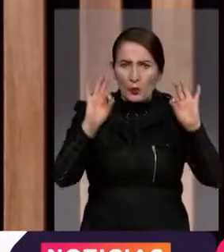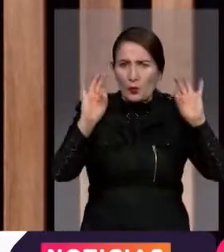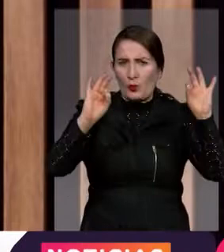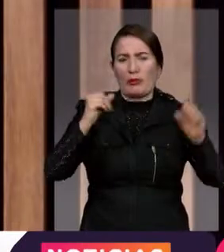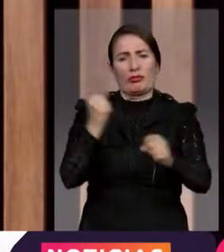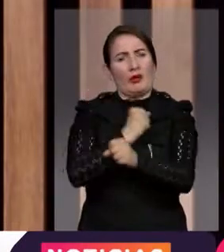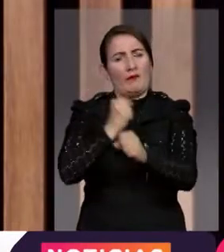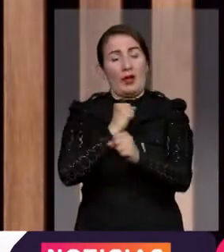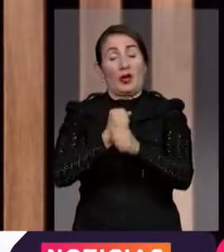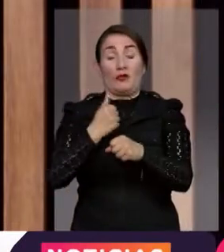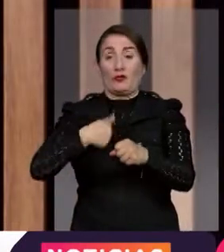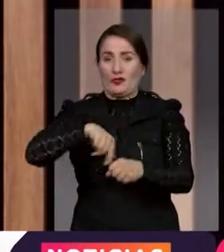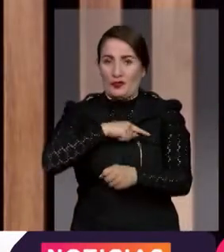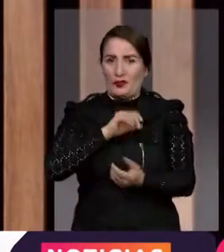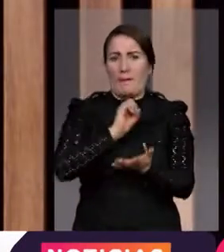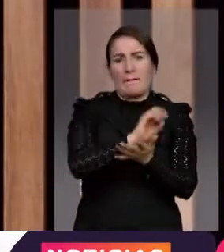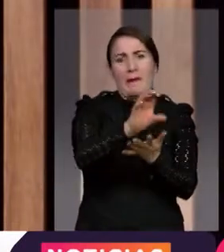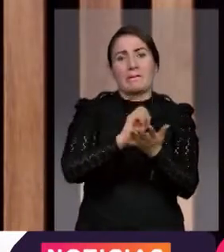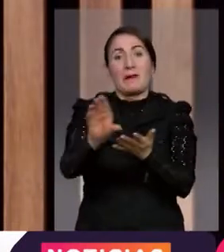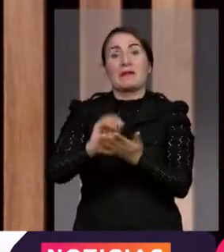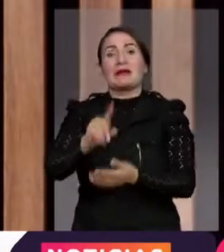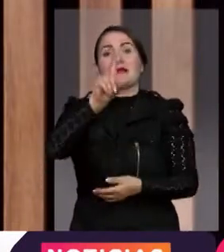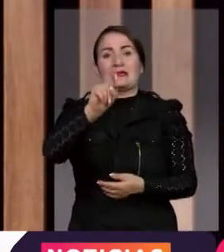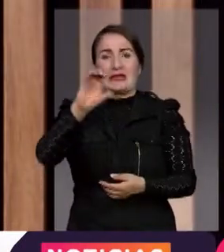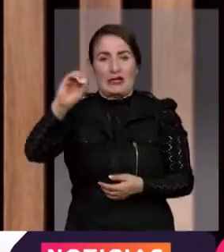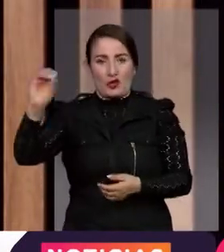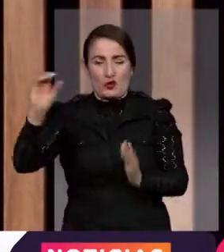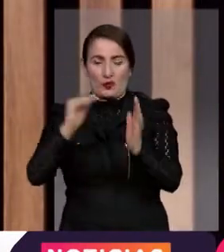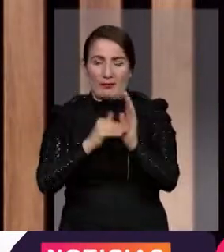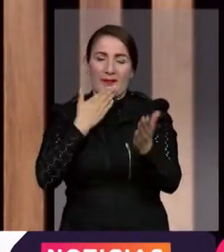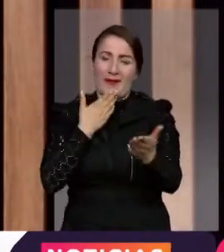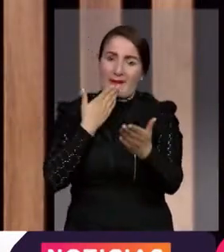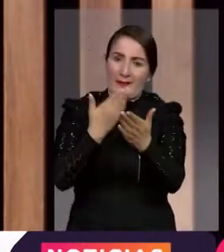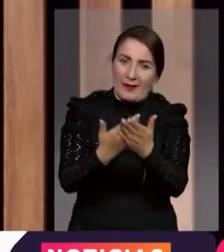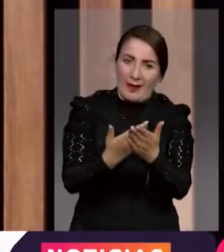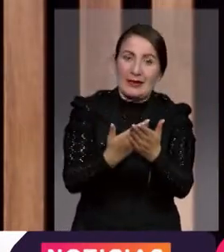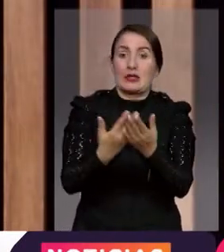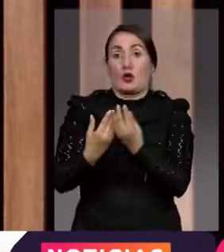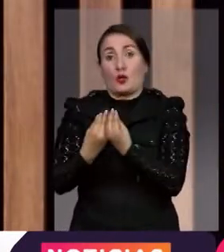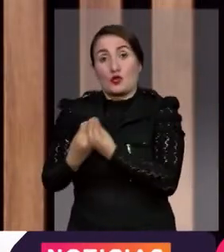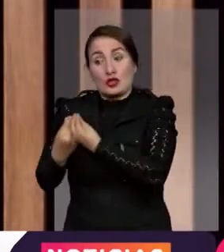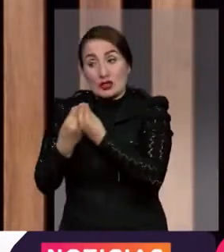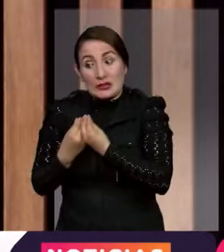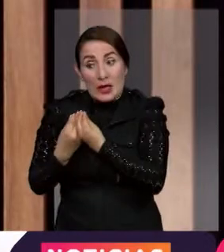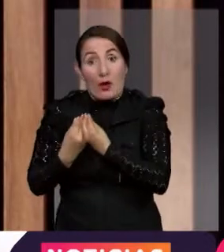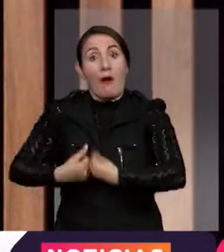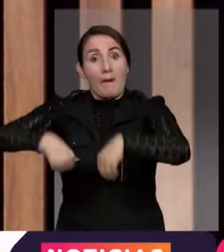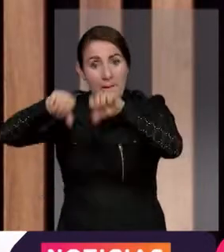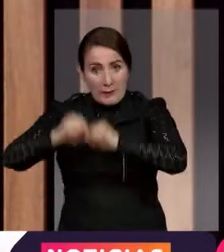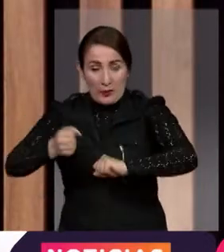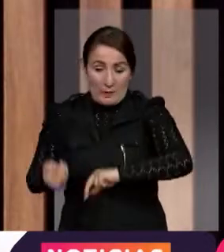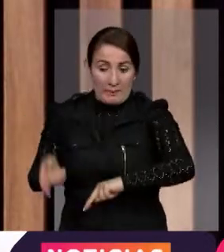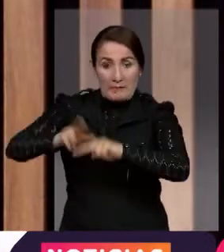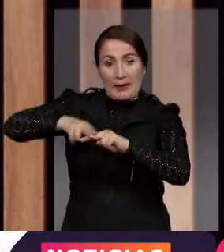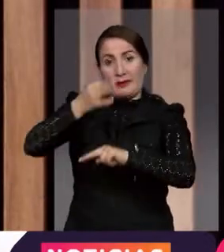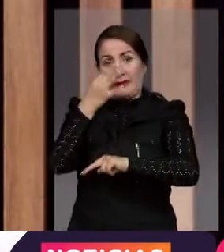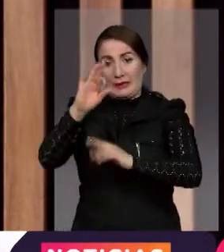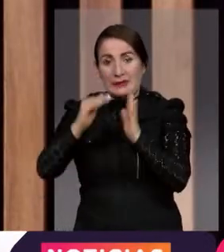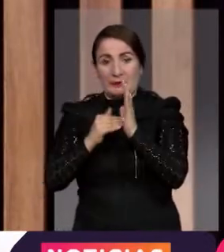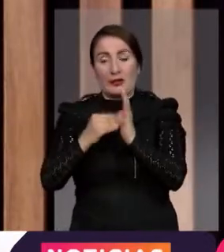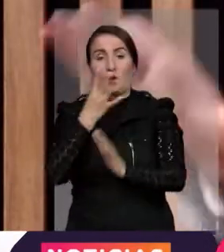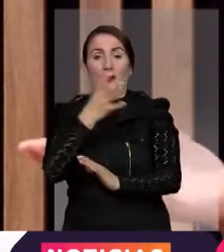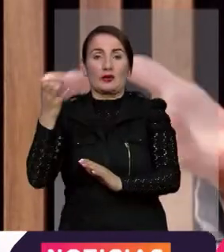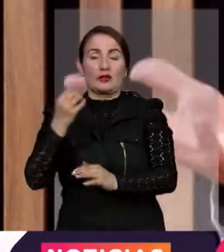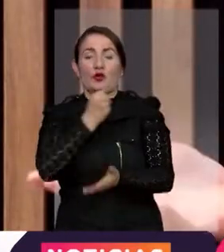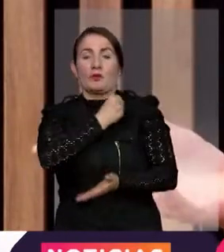y ahora vamos a estar transfiriendo 600 mil. Gracias, por supuesto, al Consejo que nos aprobó una adición de 13 mil 400 millones de